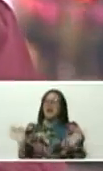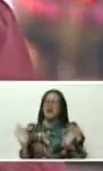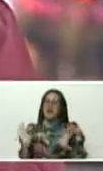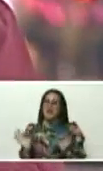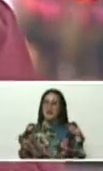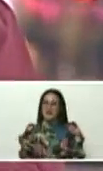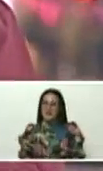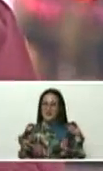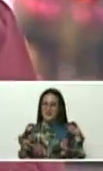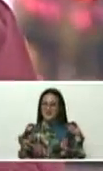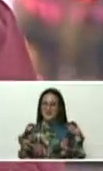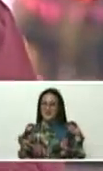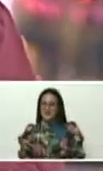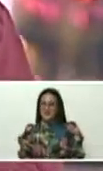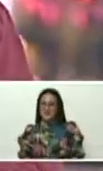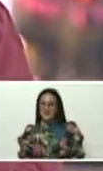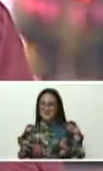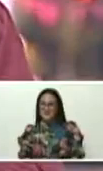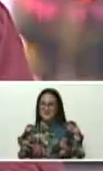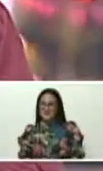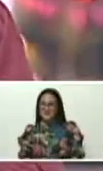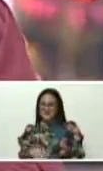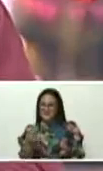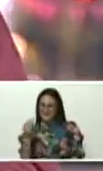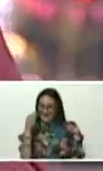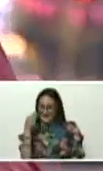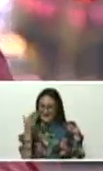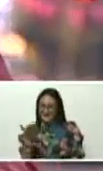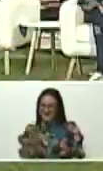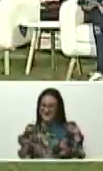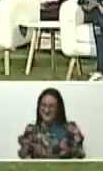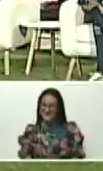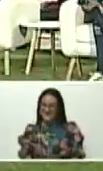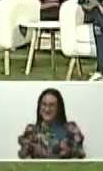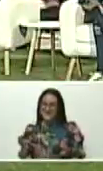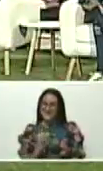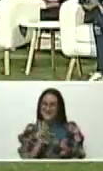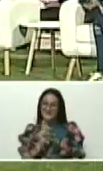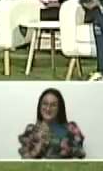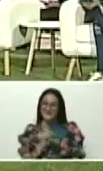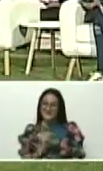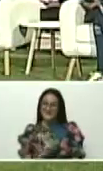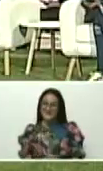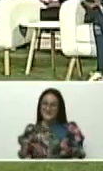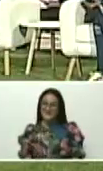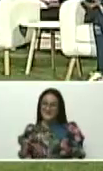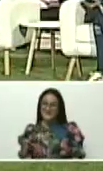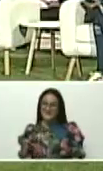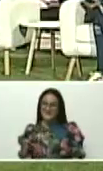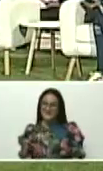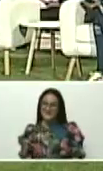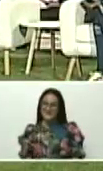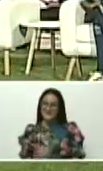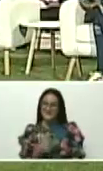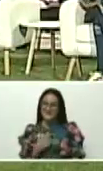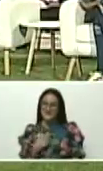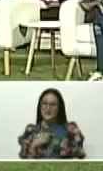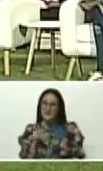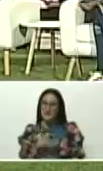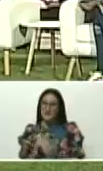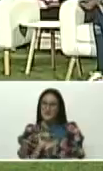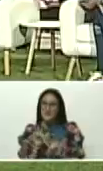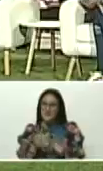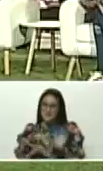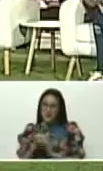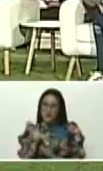¿Ah? ¿Qué tal? No, ¿verdad que no? No, vale, yo de aquí me voy a cuidar a Silita,